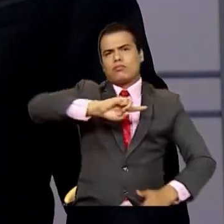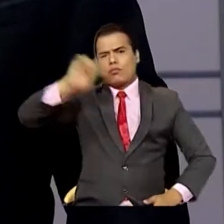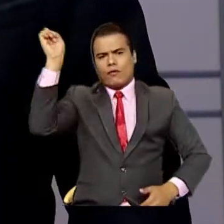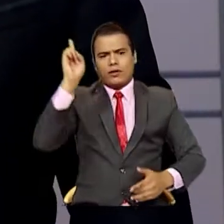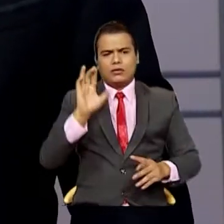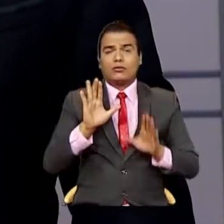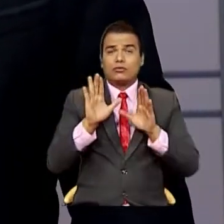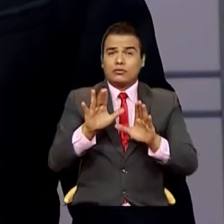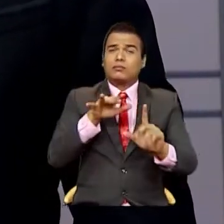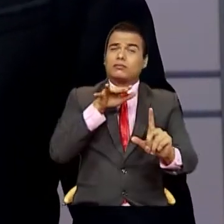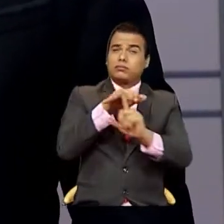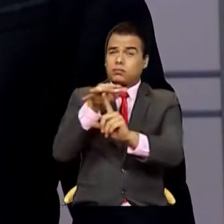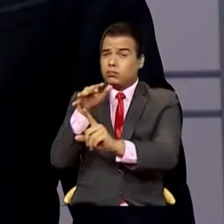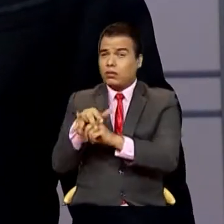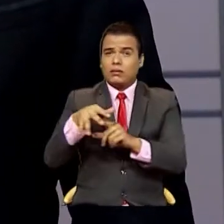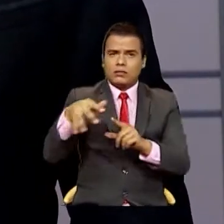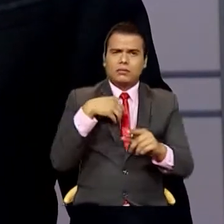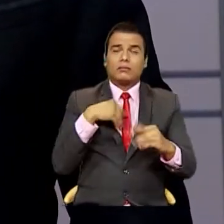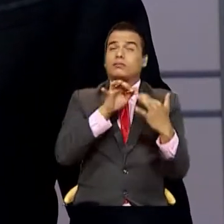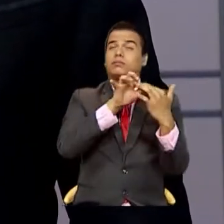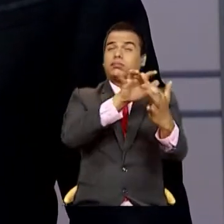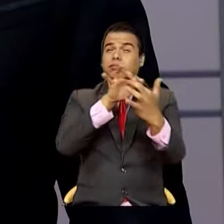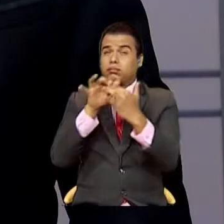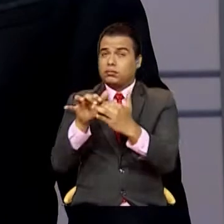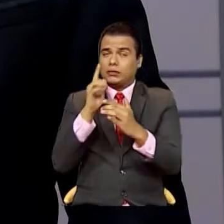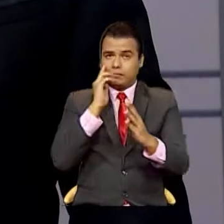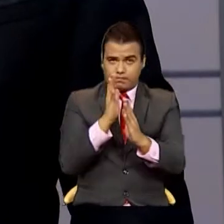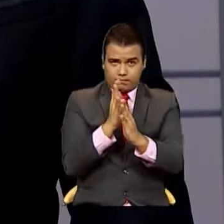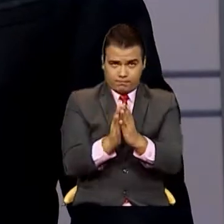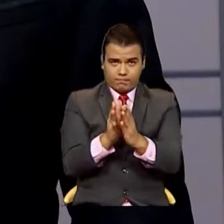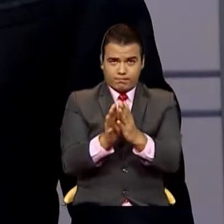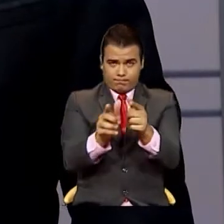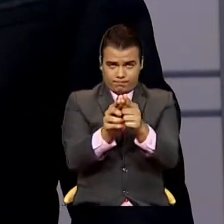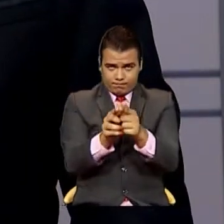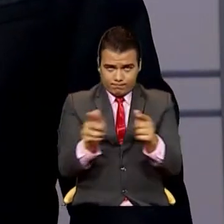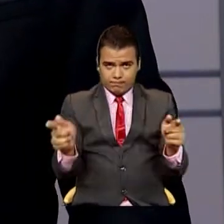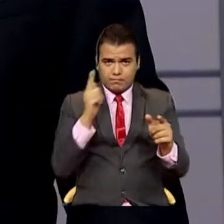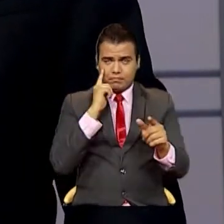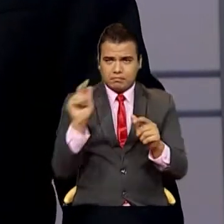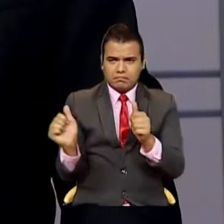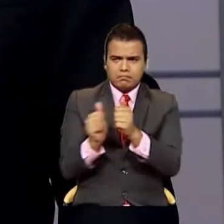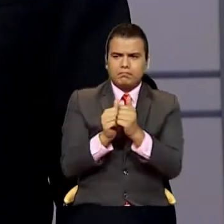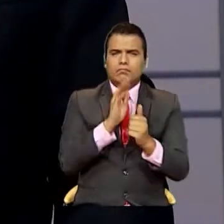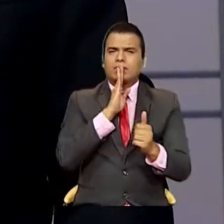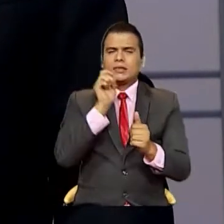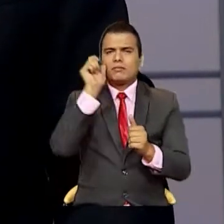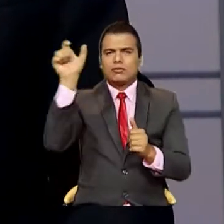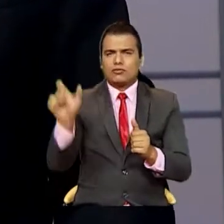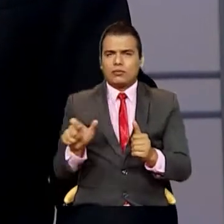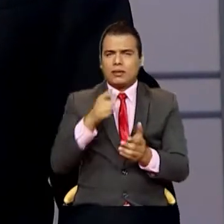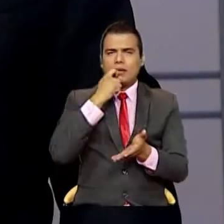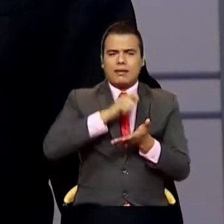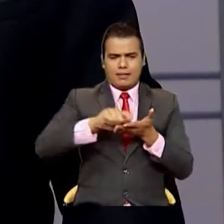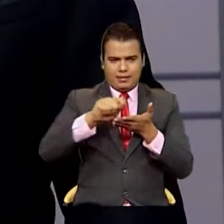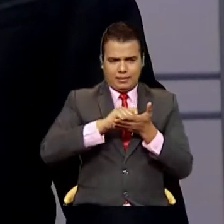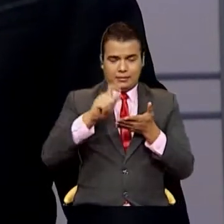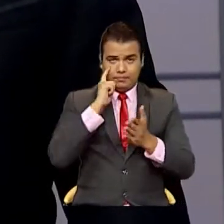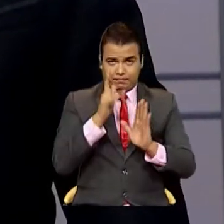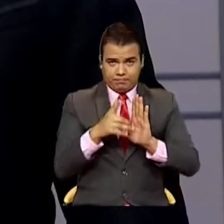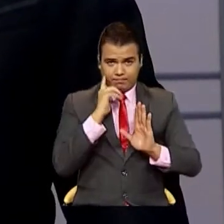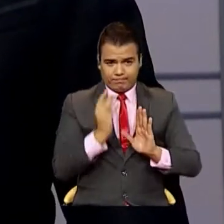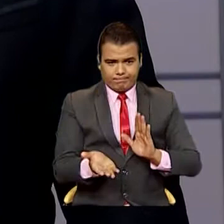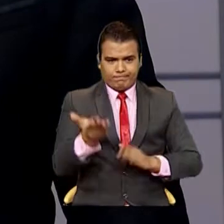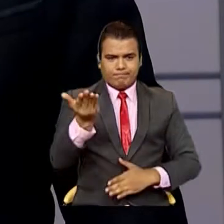con una escalada terrorista en vías de esta región. Hacemos seguimiento a esta noticia. Con toda la información está el corresponsal de